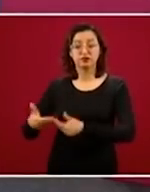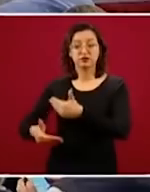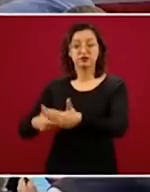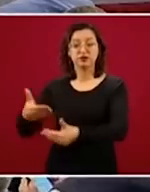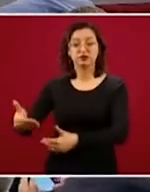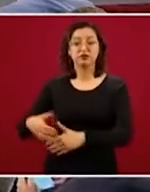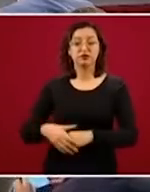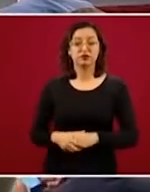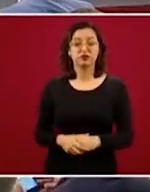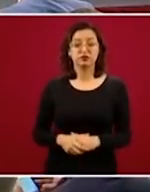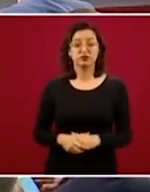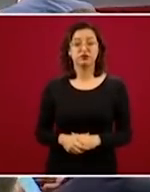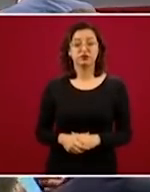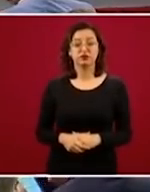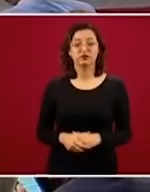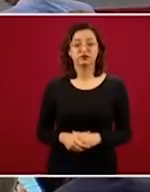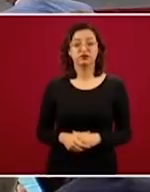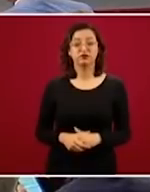adelante